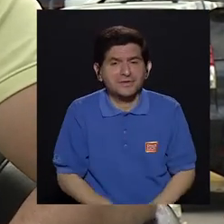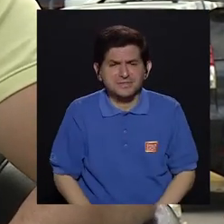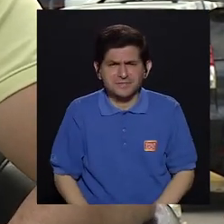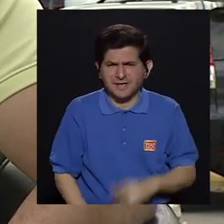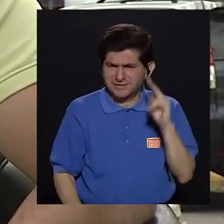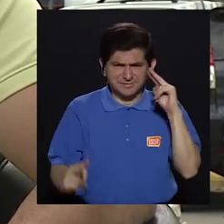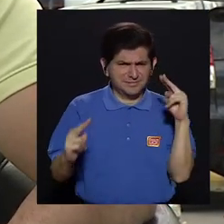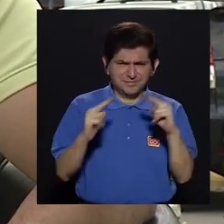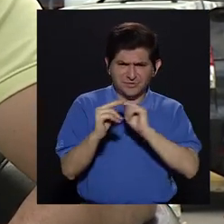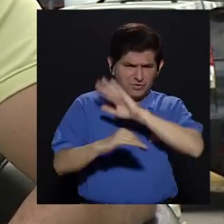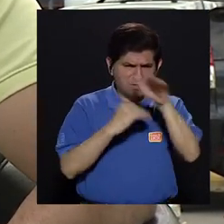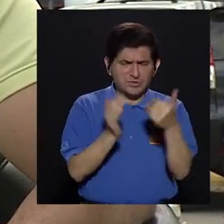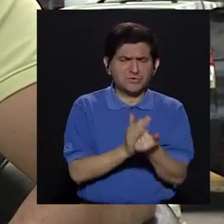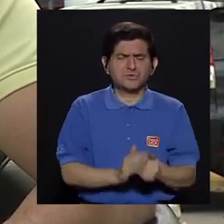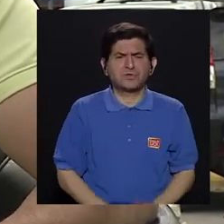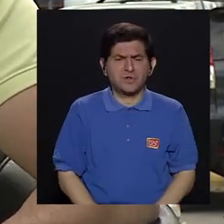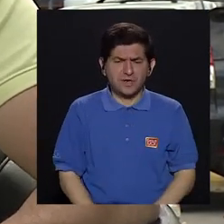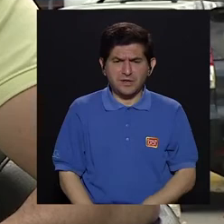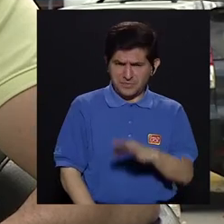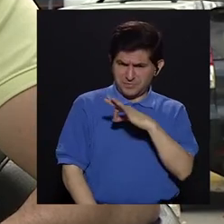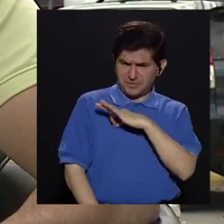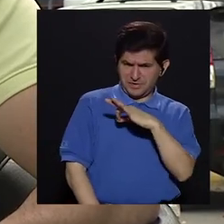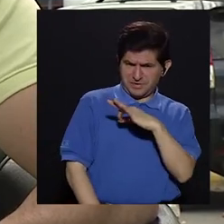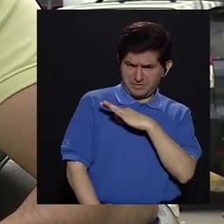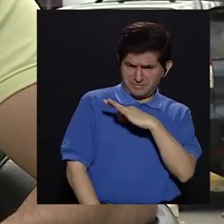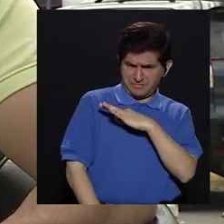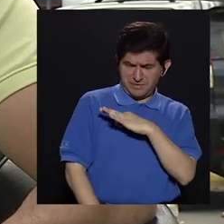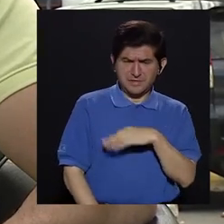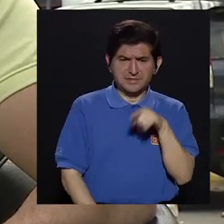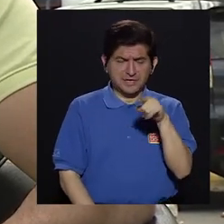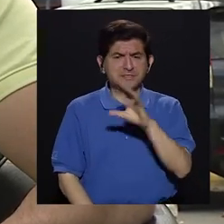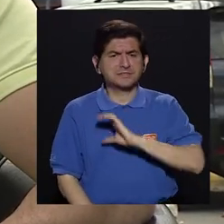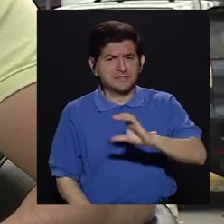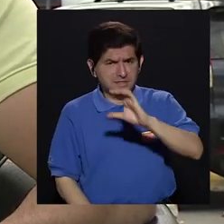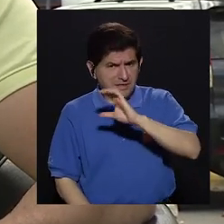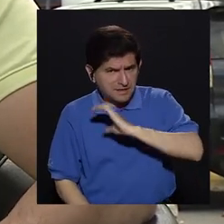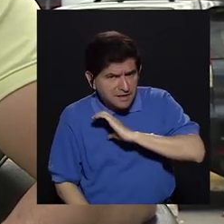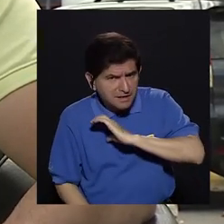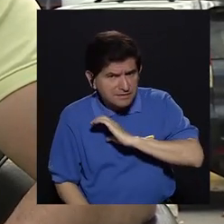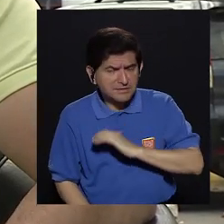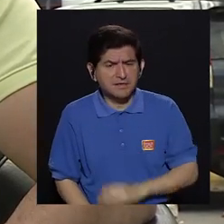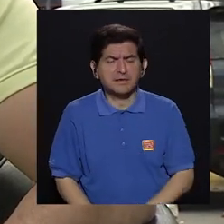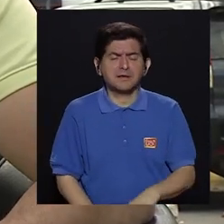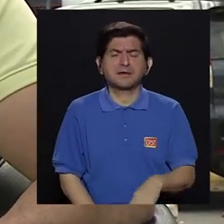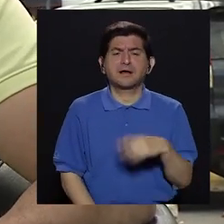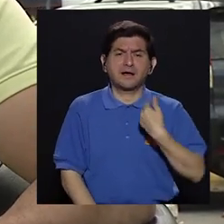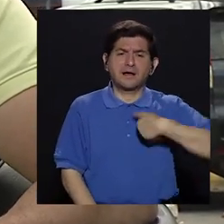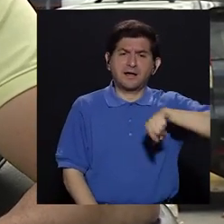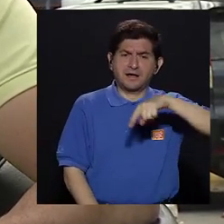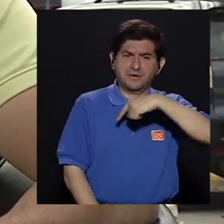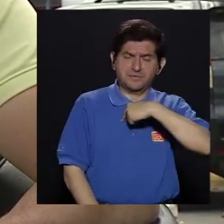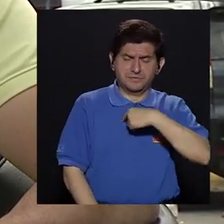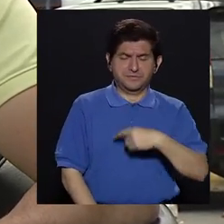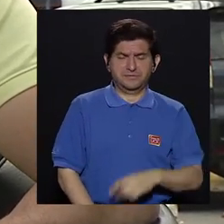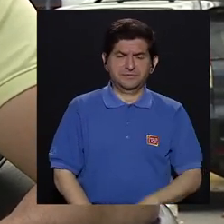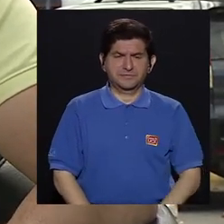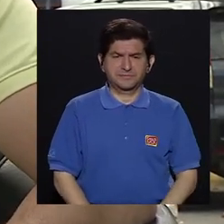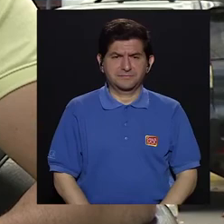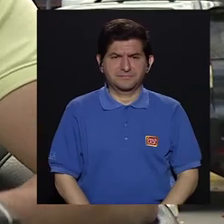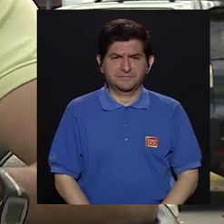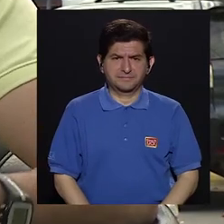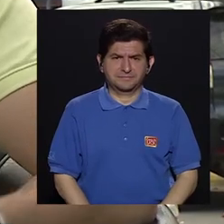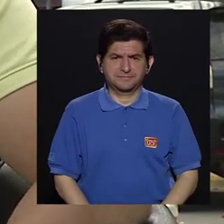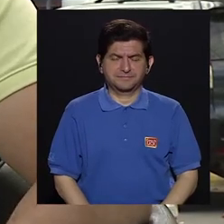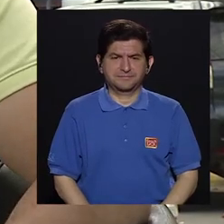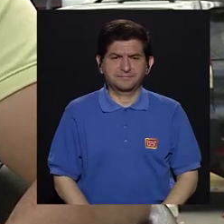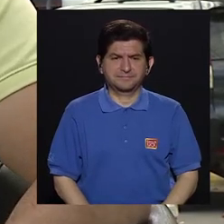no conocemos todas las virtudes y todas las propiedades beneficiosas que esto tiene. Y